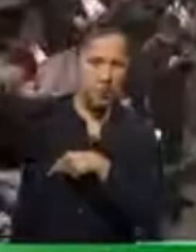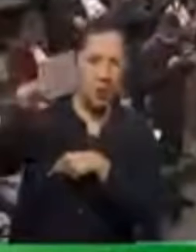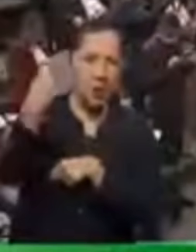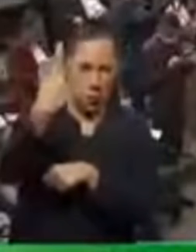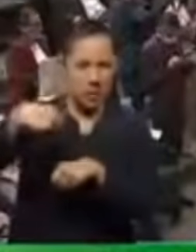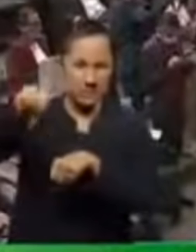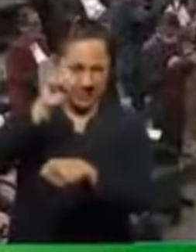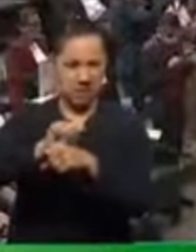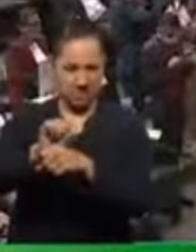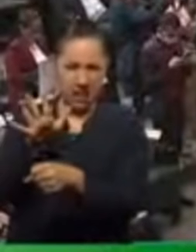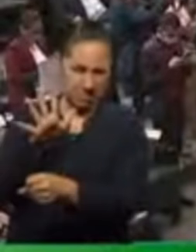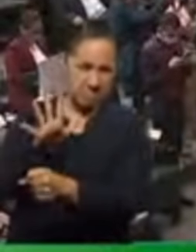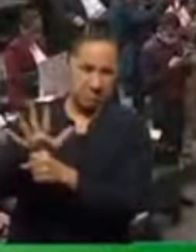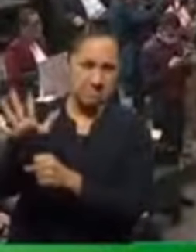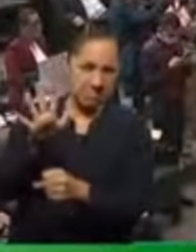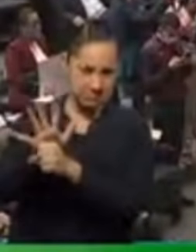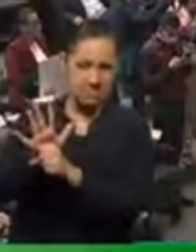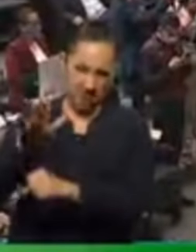mucho,